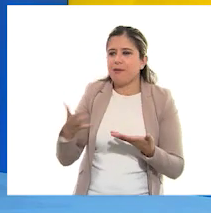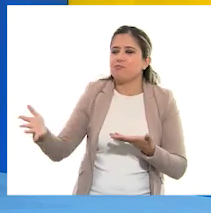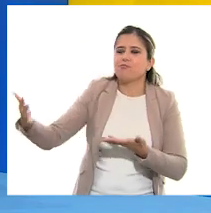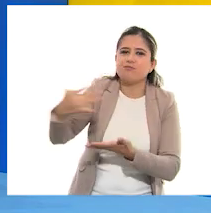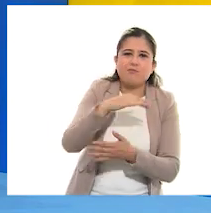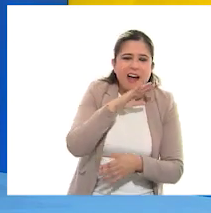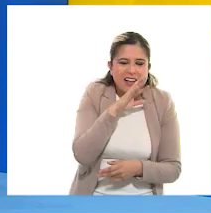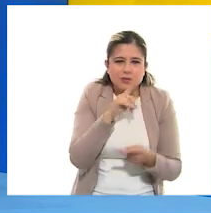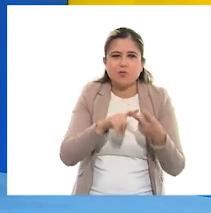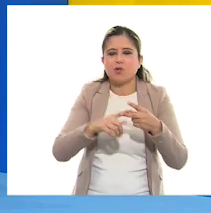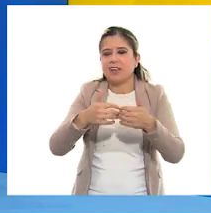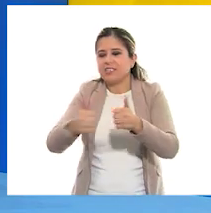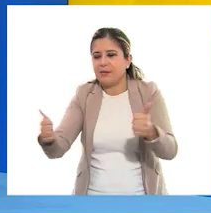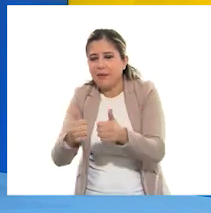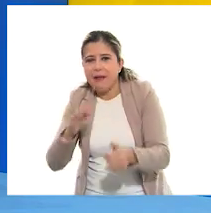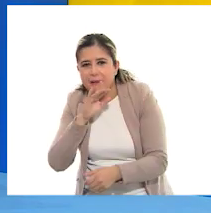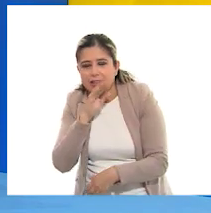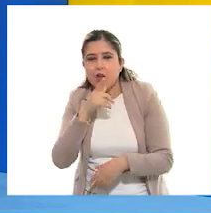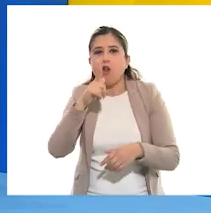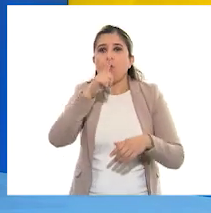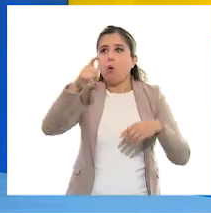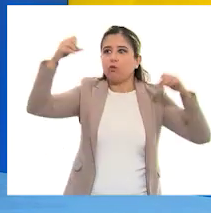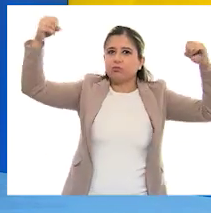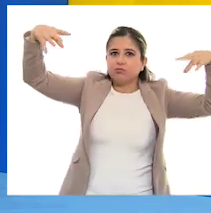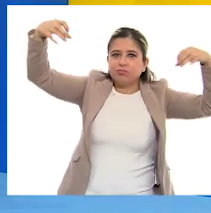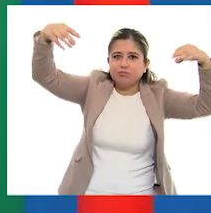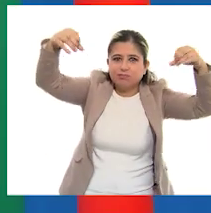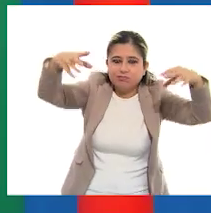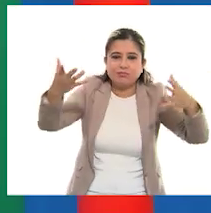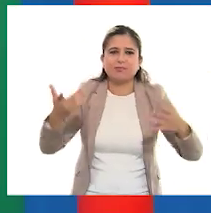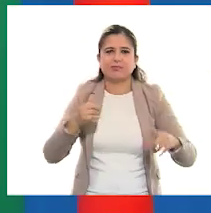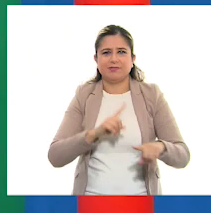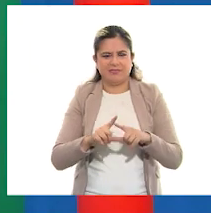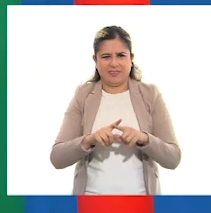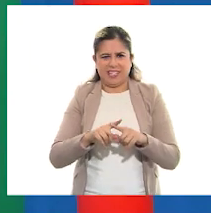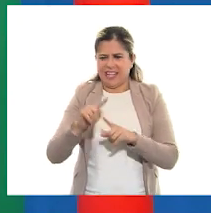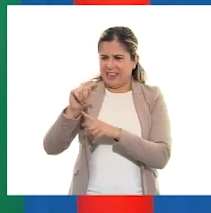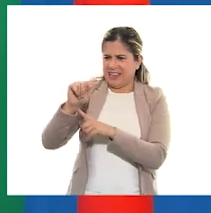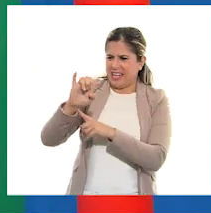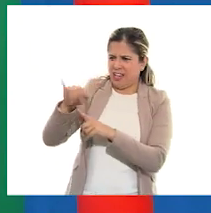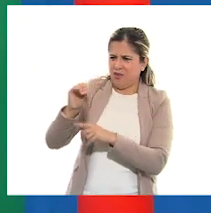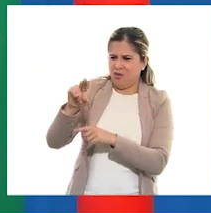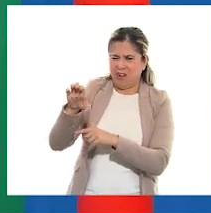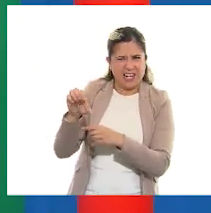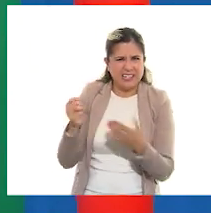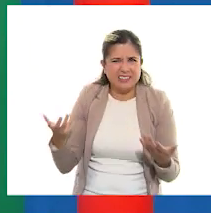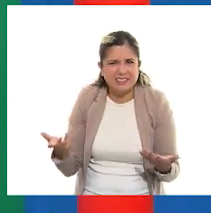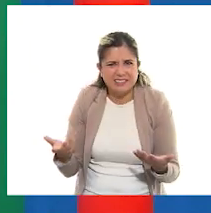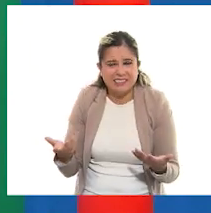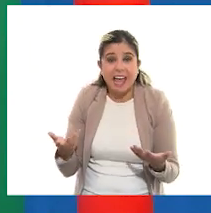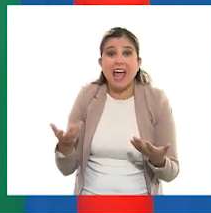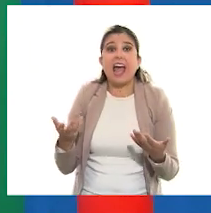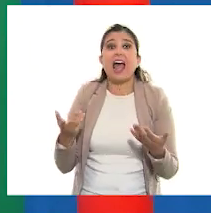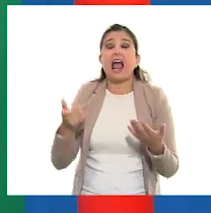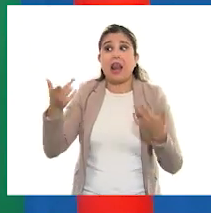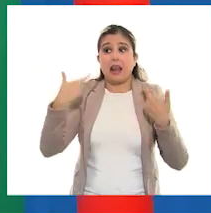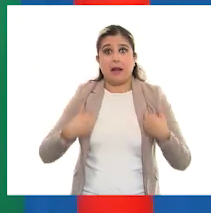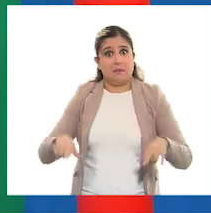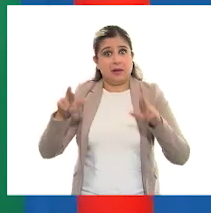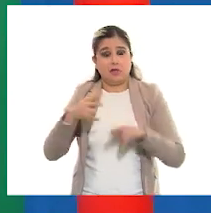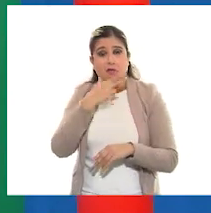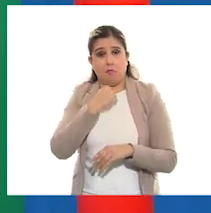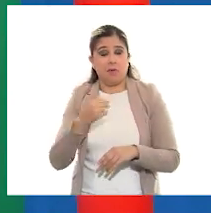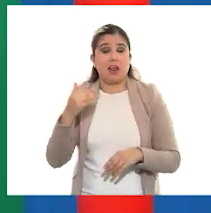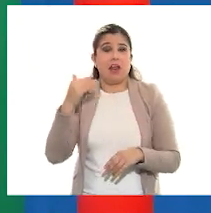basura, reciclaje, las luces de la calle, tejones. ¿Tejones? Sí. Nuestro representante dijo que quería